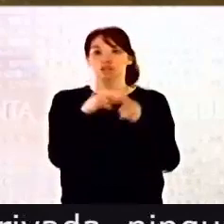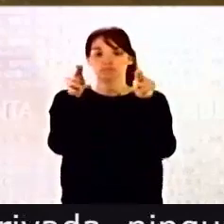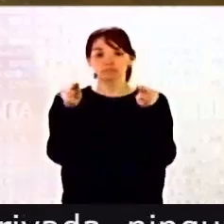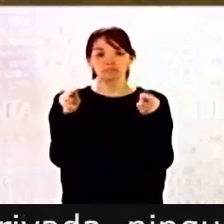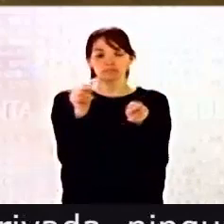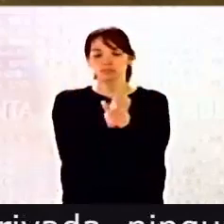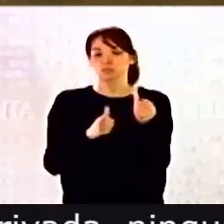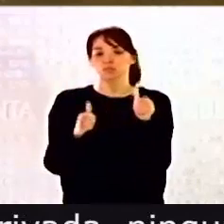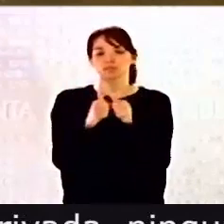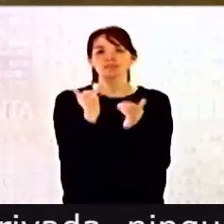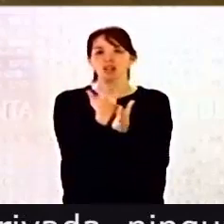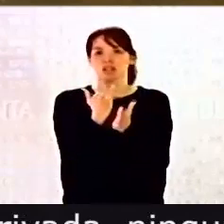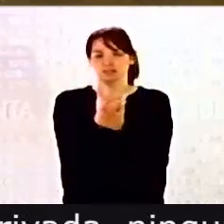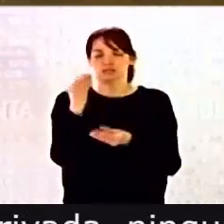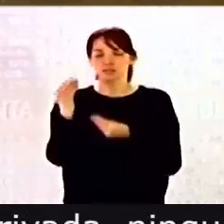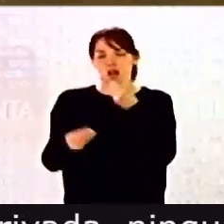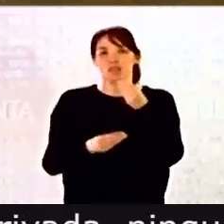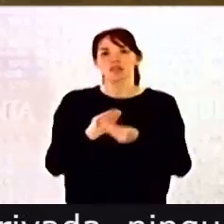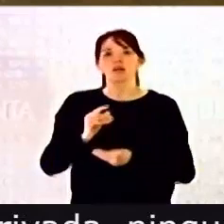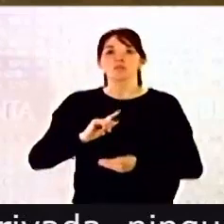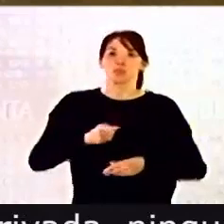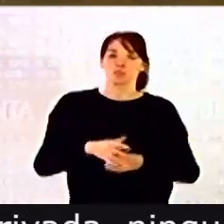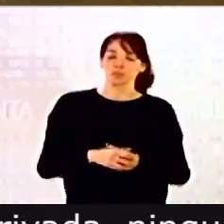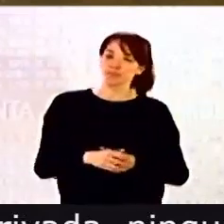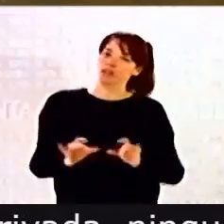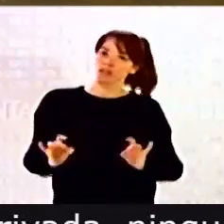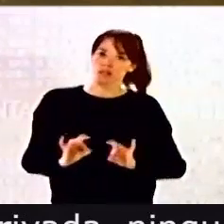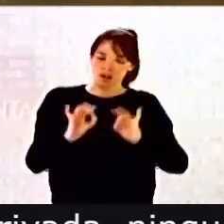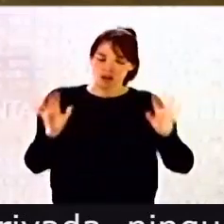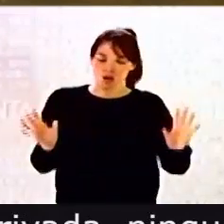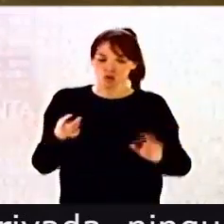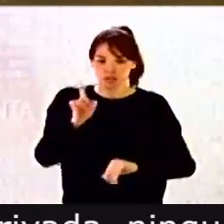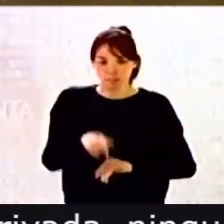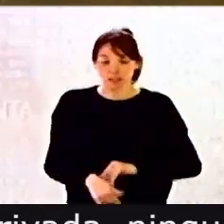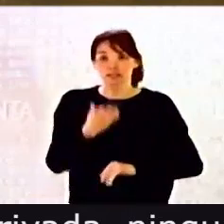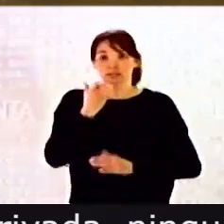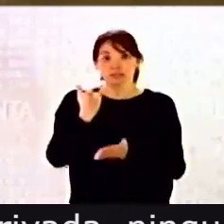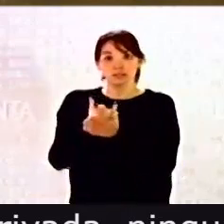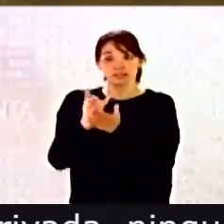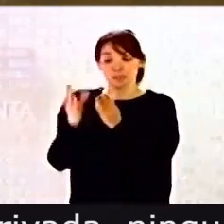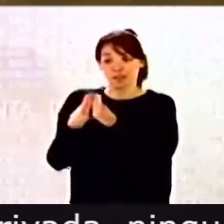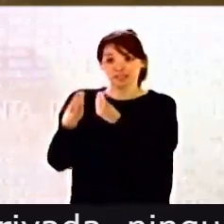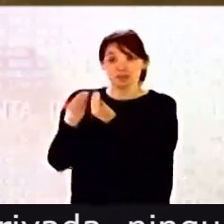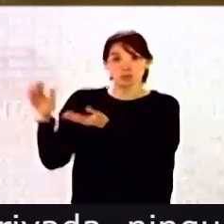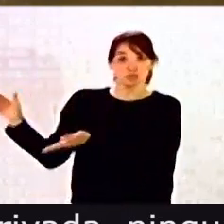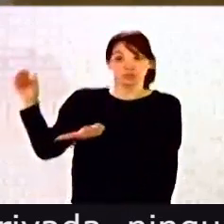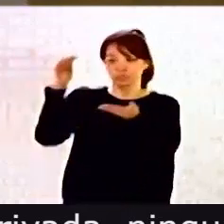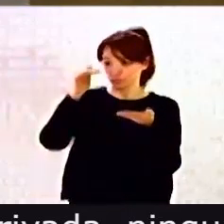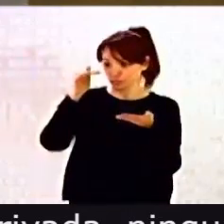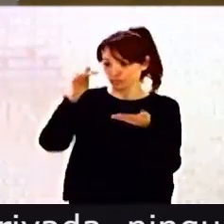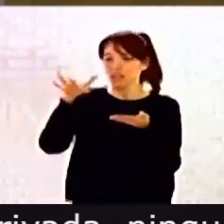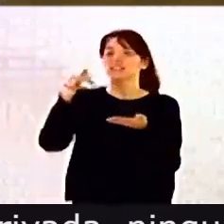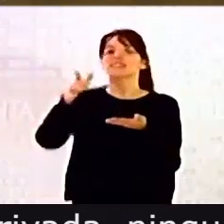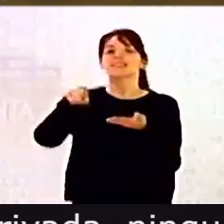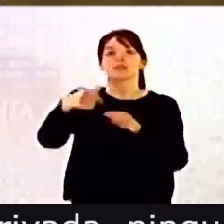la realización de test. Por supuesto que cuando lleguen los test masivos, además, irán a la